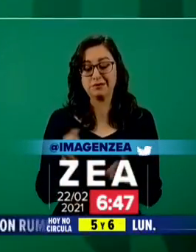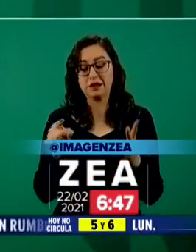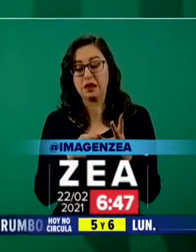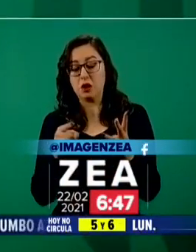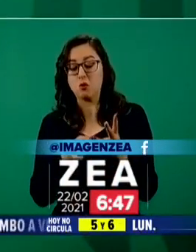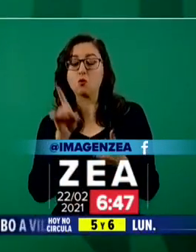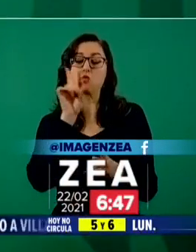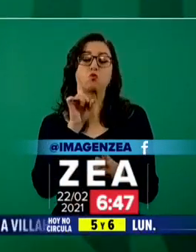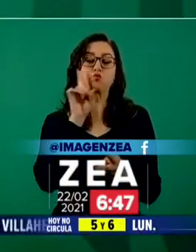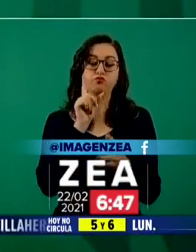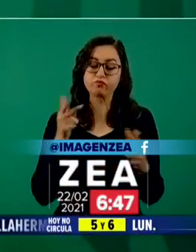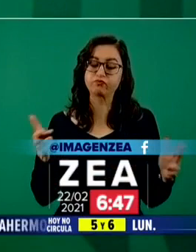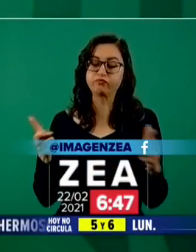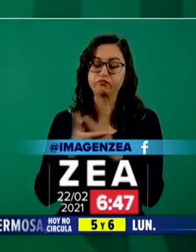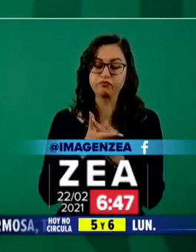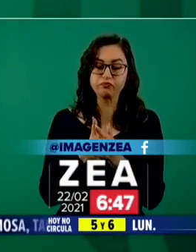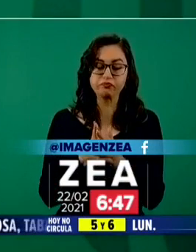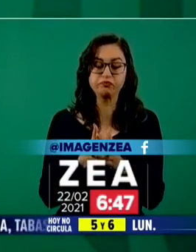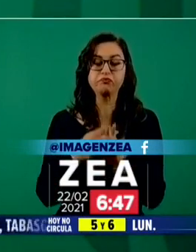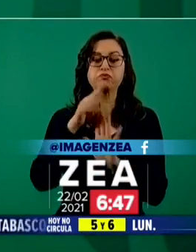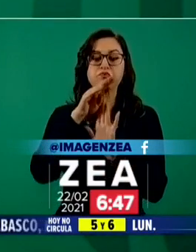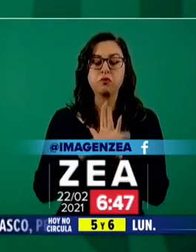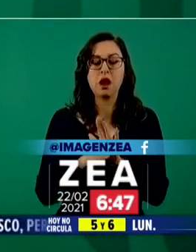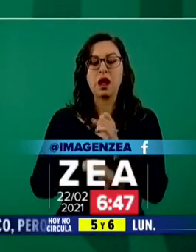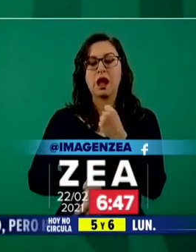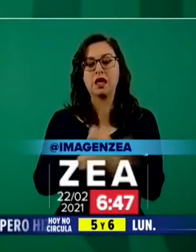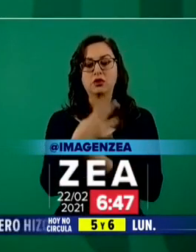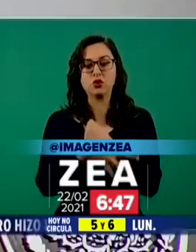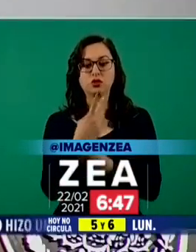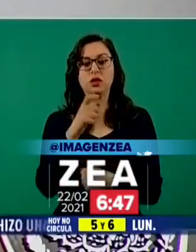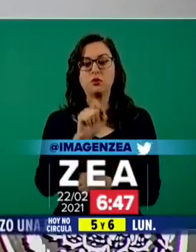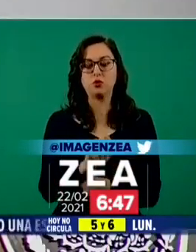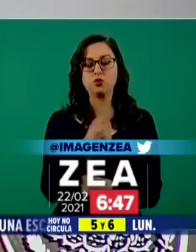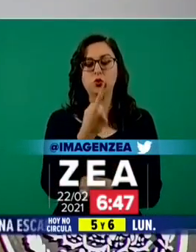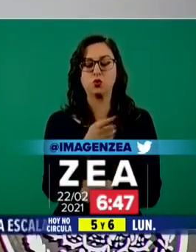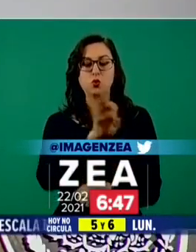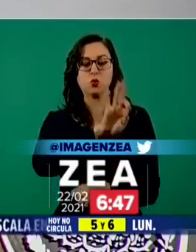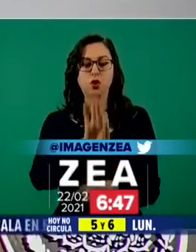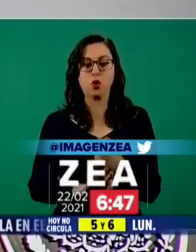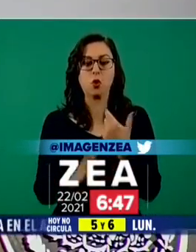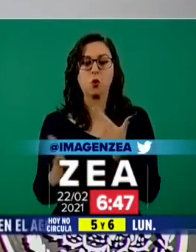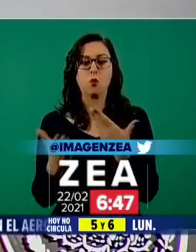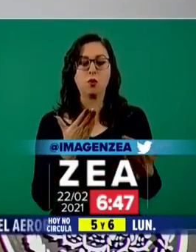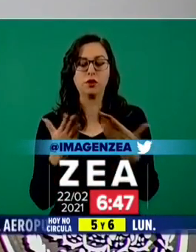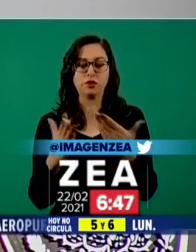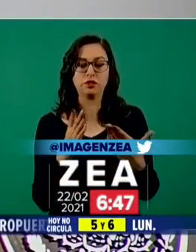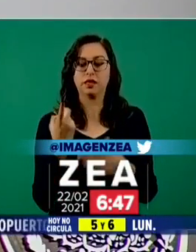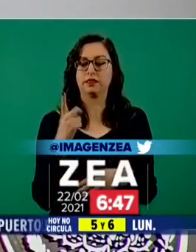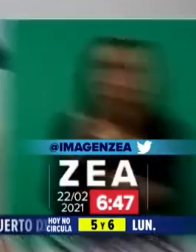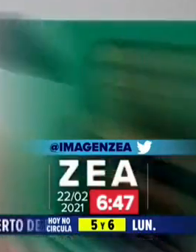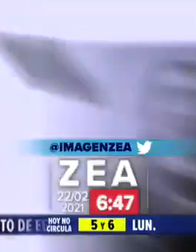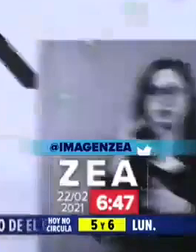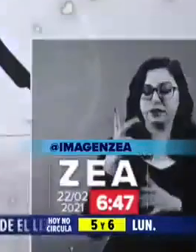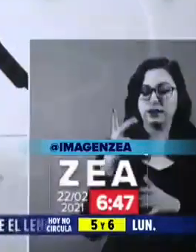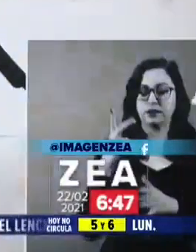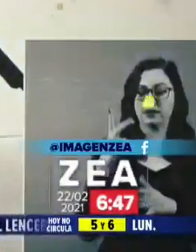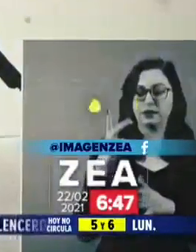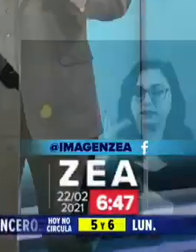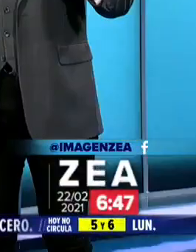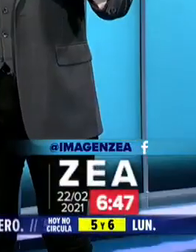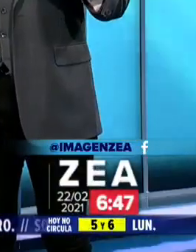reportó un descenso de 14.1 por ciento en comparación con el mes de diciembre de 2020